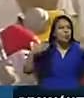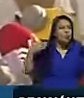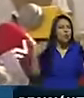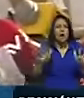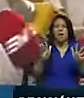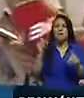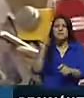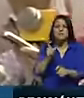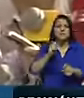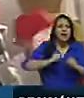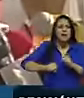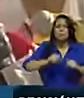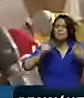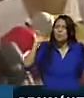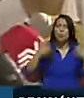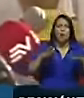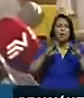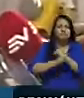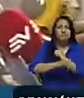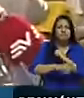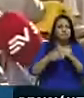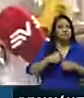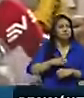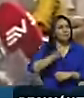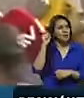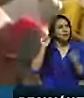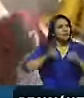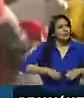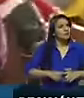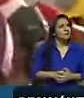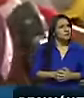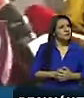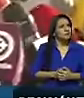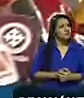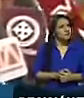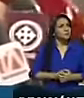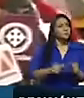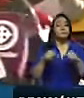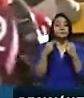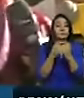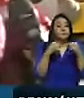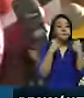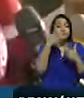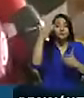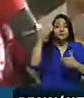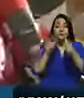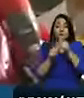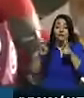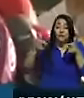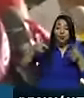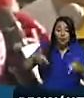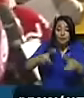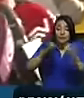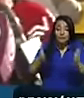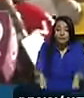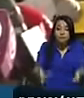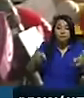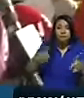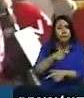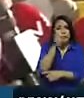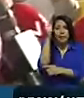significaba una campaña bueno todos los partidos políticos tienen gente cuidando al lado de las urnas es su